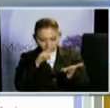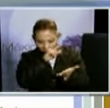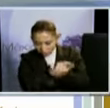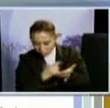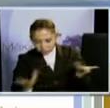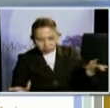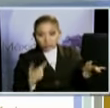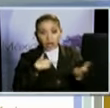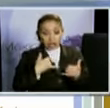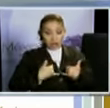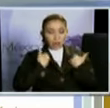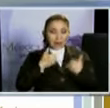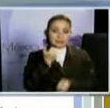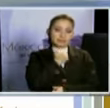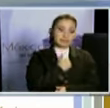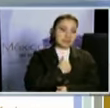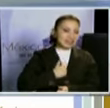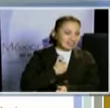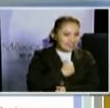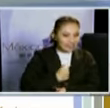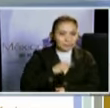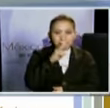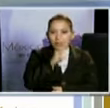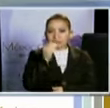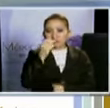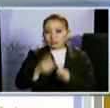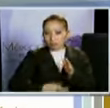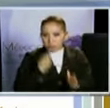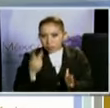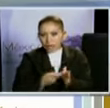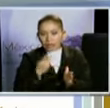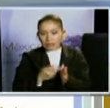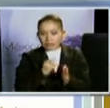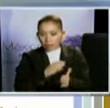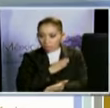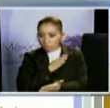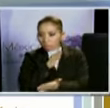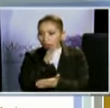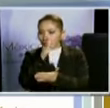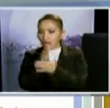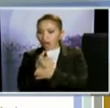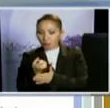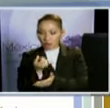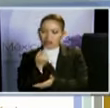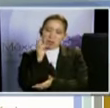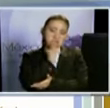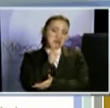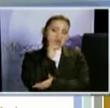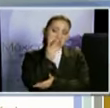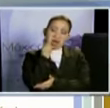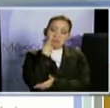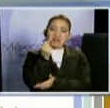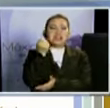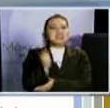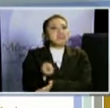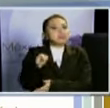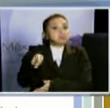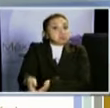Los jóvenes, desafortunadamente, muchas veces se meten sustancias que no se